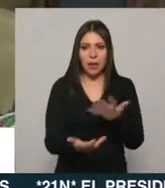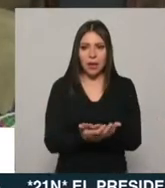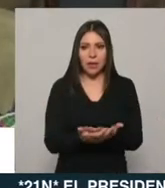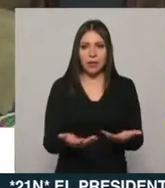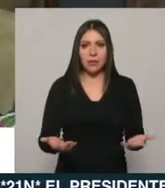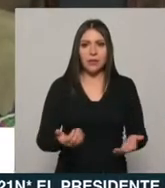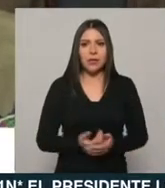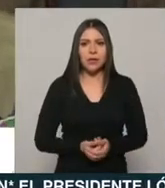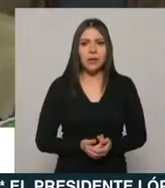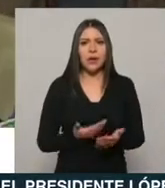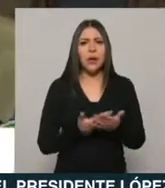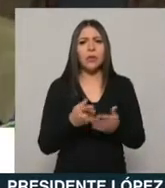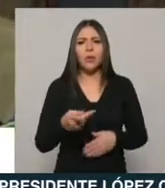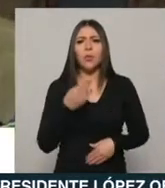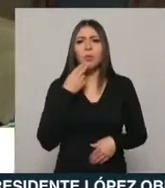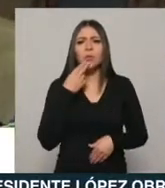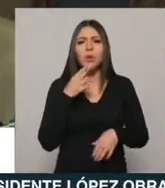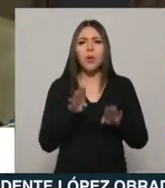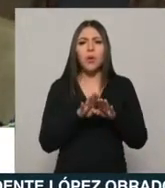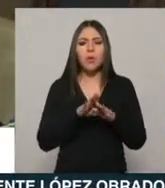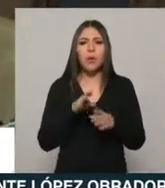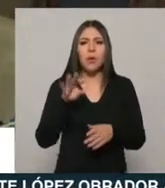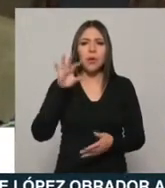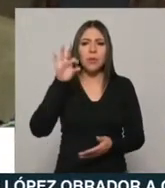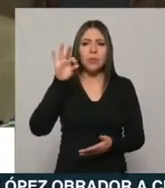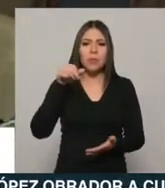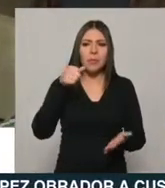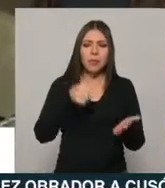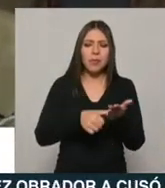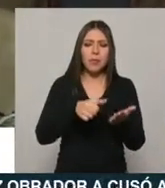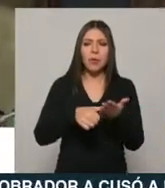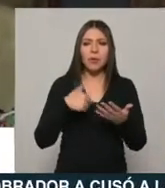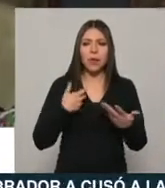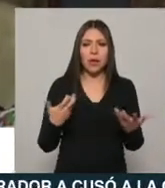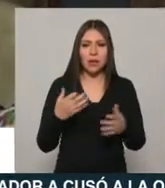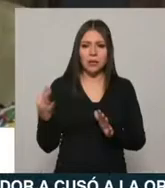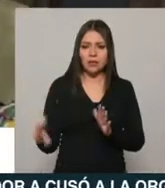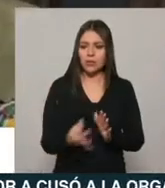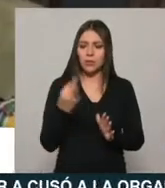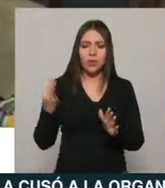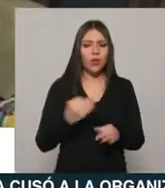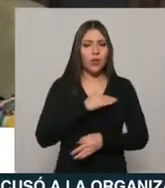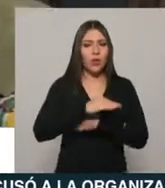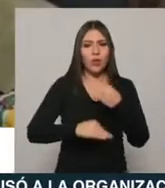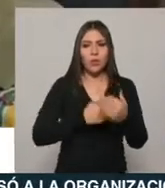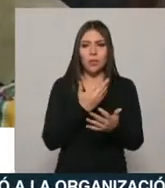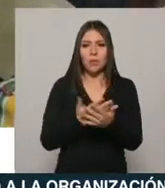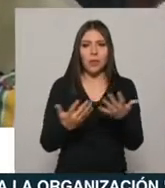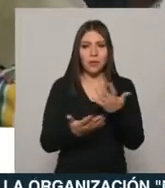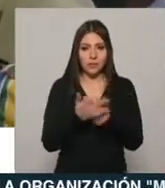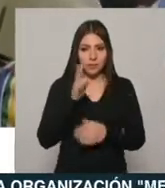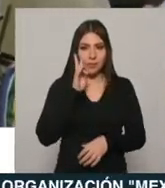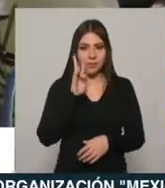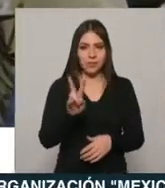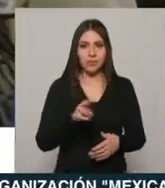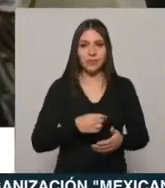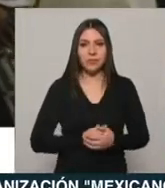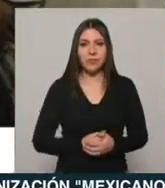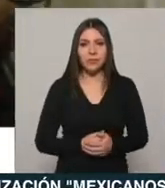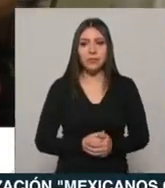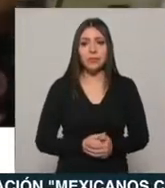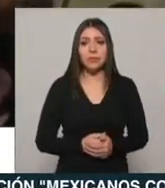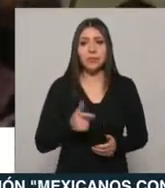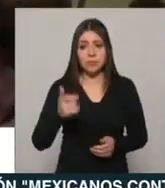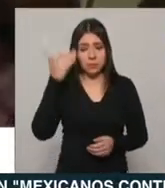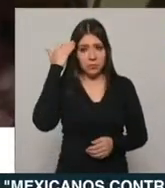pegado. Ahora ya se usa mucho pegado, pero no. Todo esto es, y lo que yo hago es a mano. ¿Ves? Es